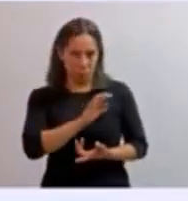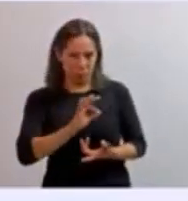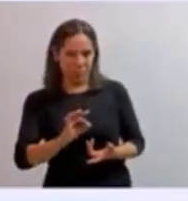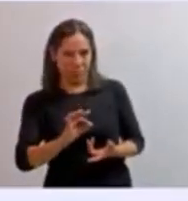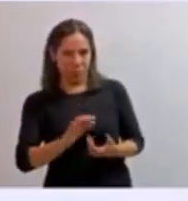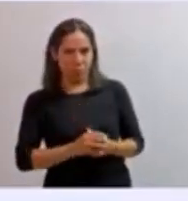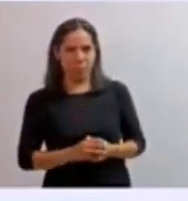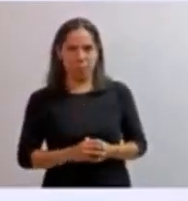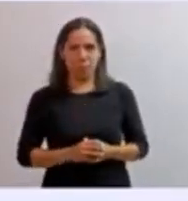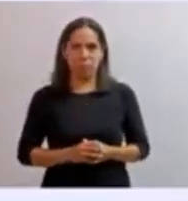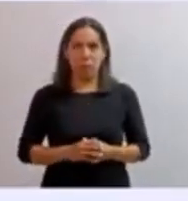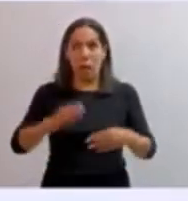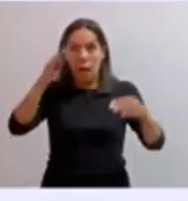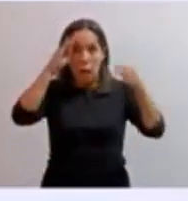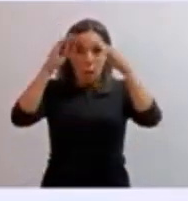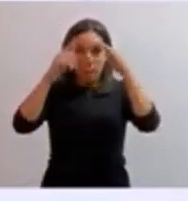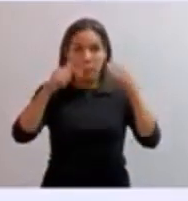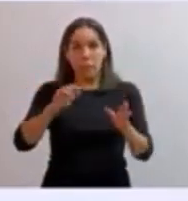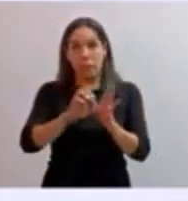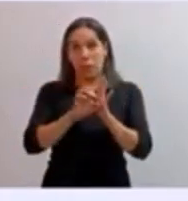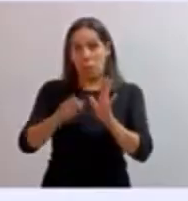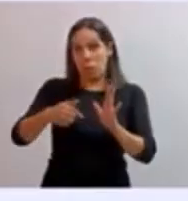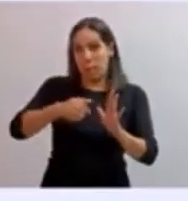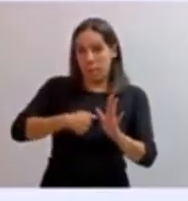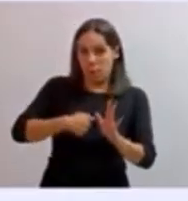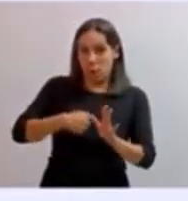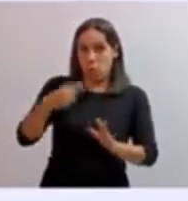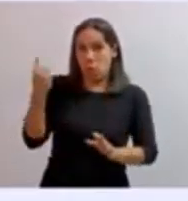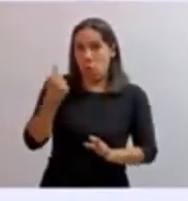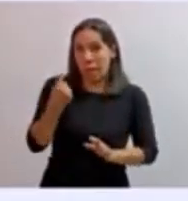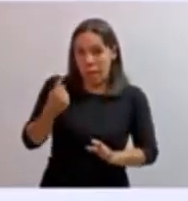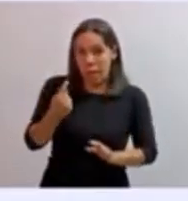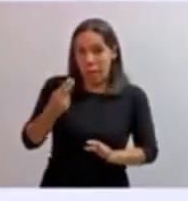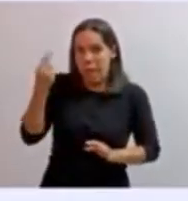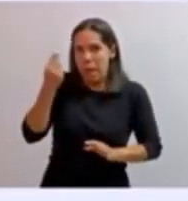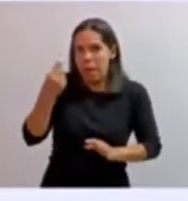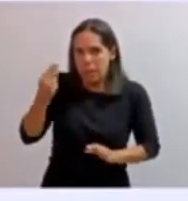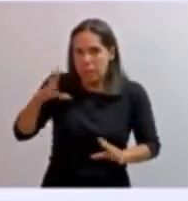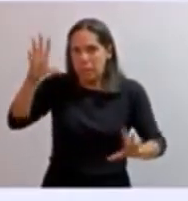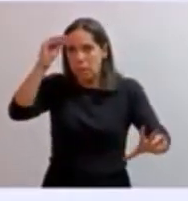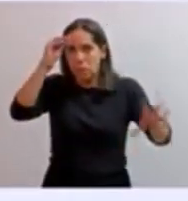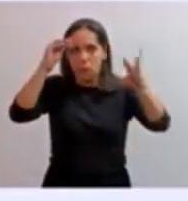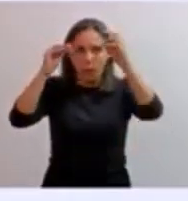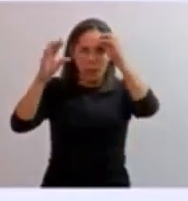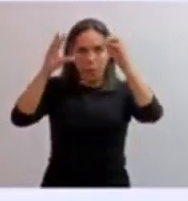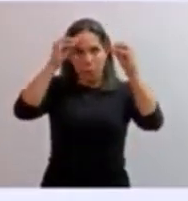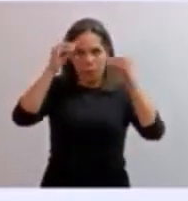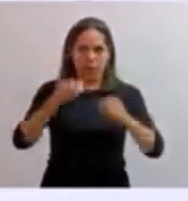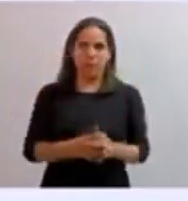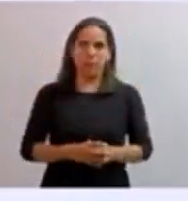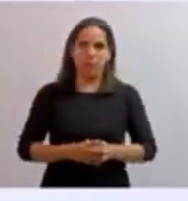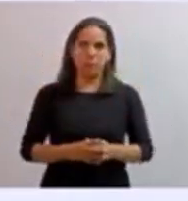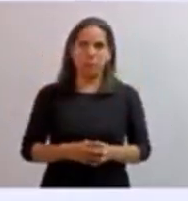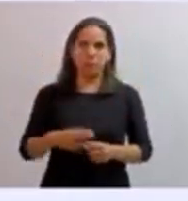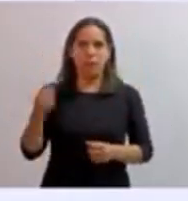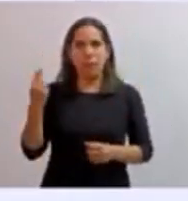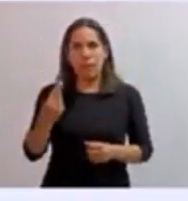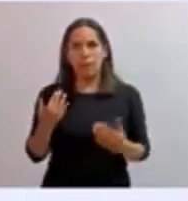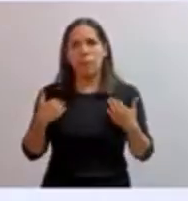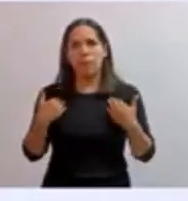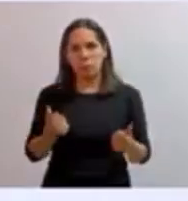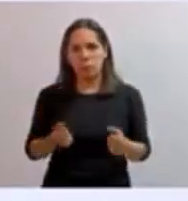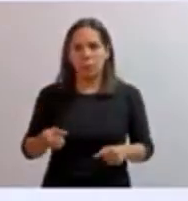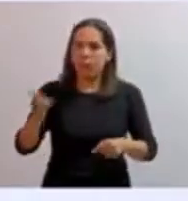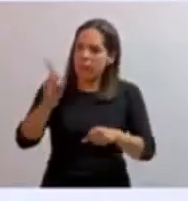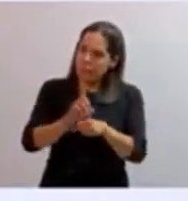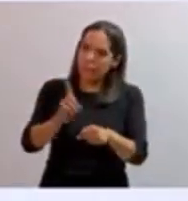el maestro no puede dejar de aprender día a día. Cada día nos llevamos algo nuevo, cada